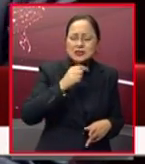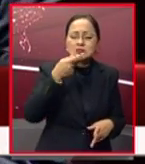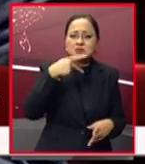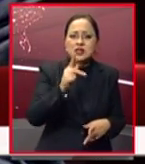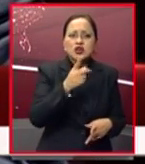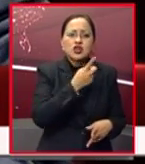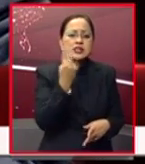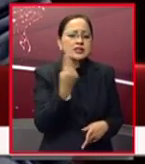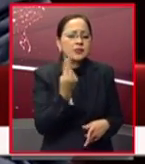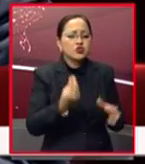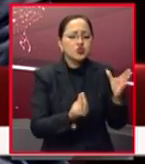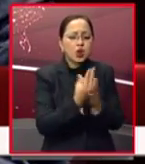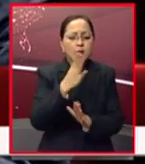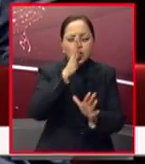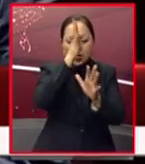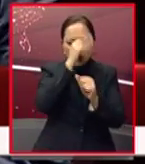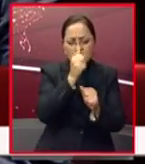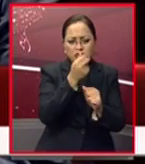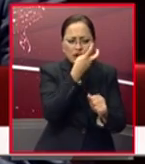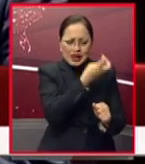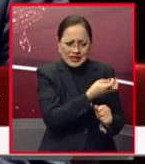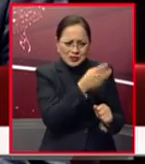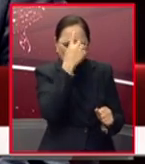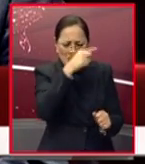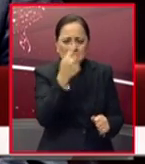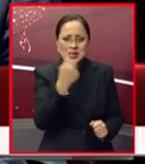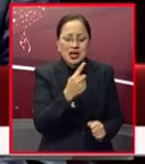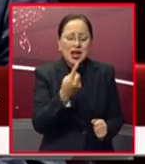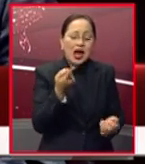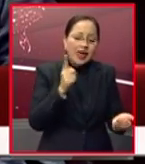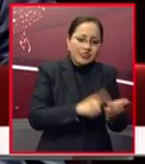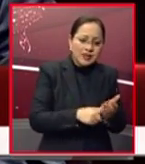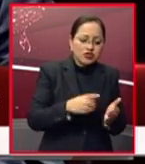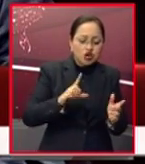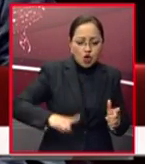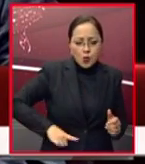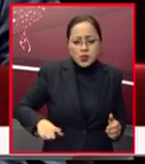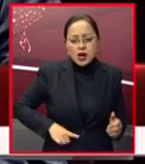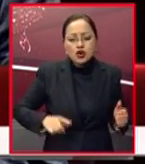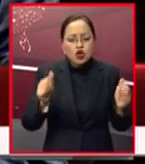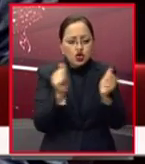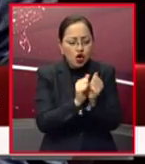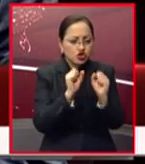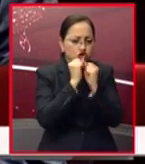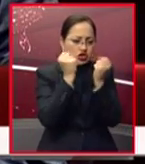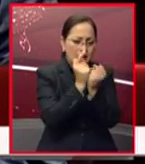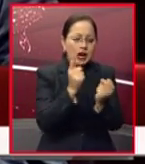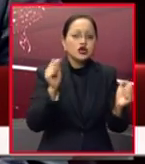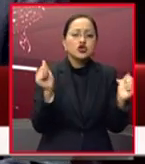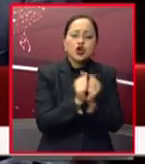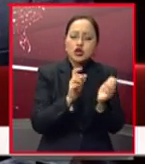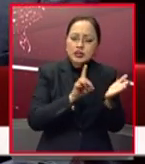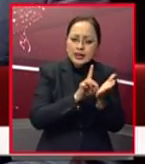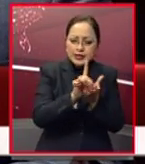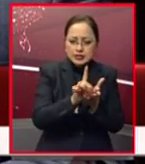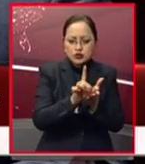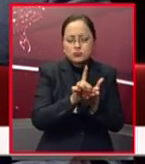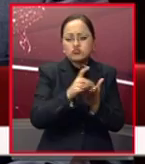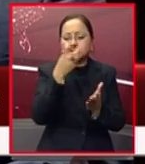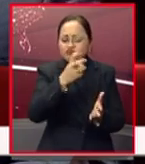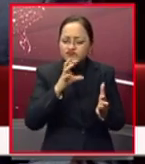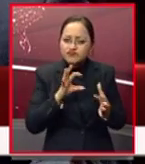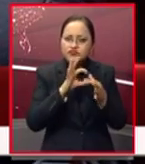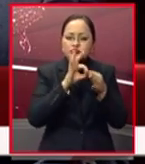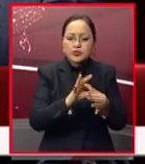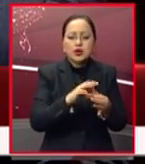un nuevo acuerdo que permita un Estado social y de derecho que atempere las crueles contradicciones que han